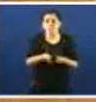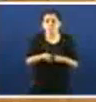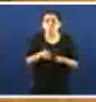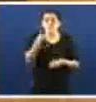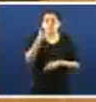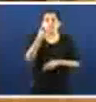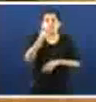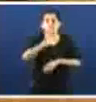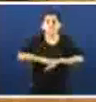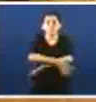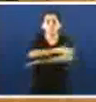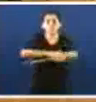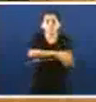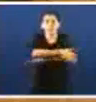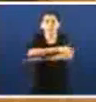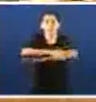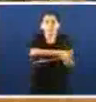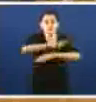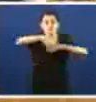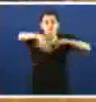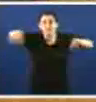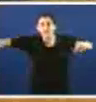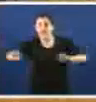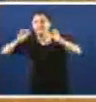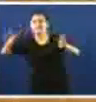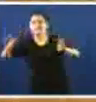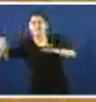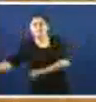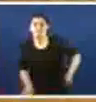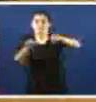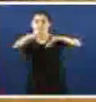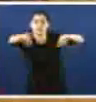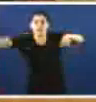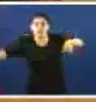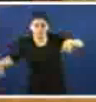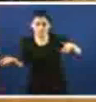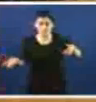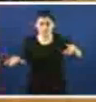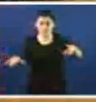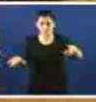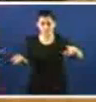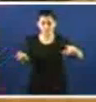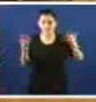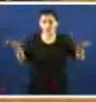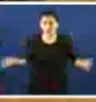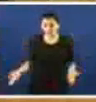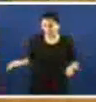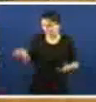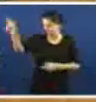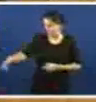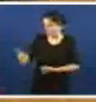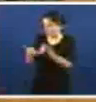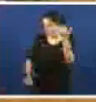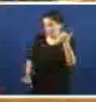Estado federal, unha superestrutura federal, sin unha reserva federal como a norteamericana, ou sin un Banco de Estado como... Por lo tanto, vostede mesmo é víctima de